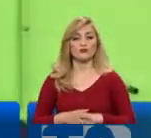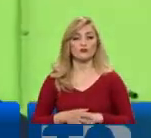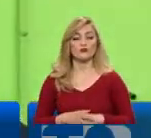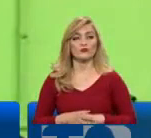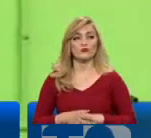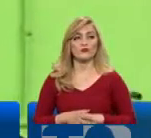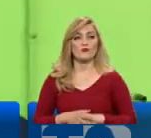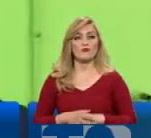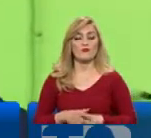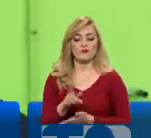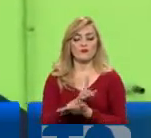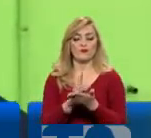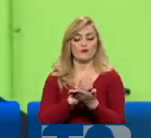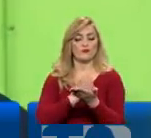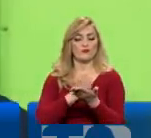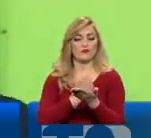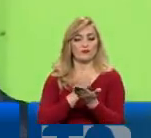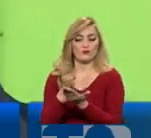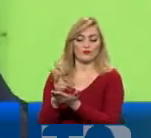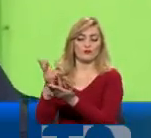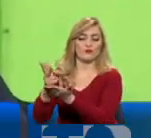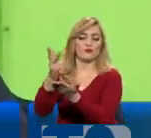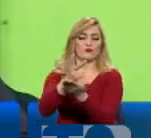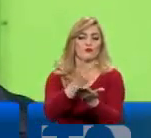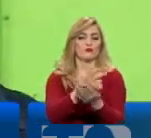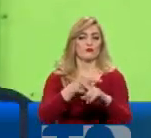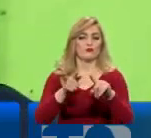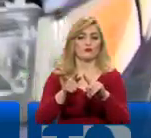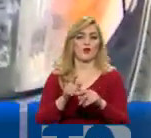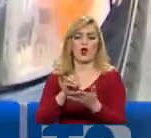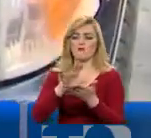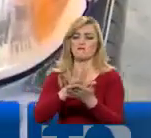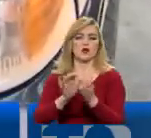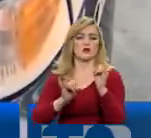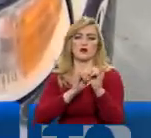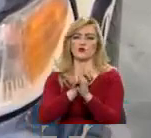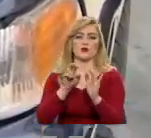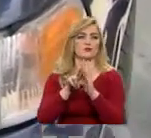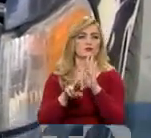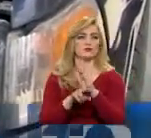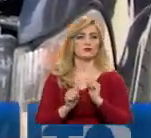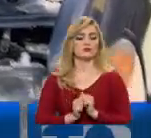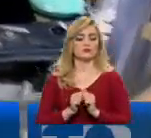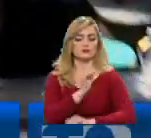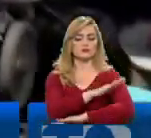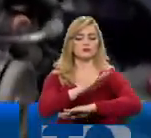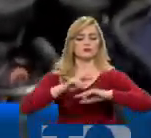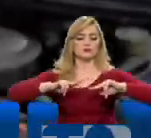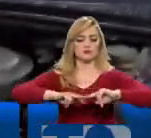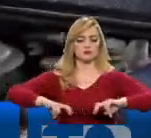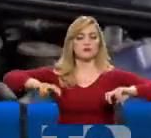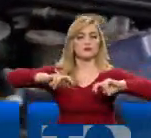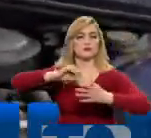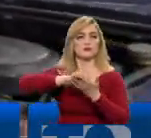consistía en el diseño propio de estaciones de carga según estándares internacionales. Los alumnos del Instituto Luis Rogerio González investigan